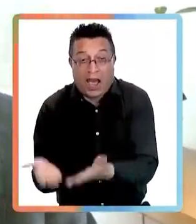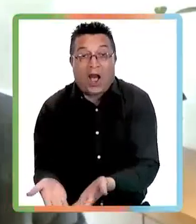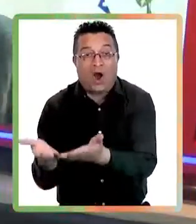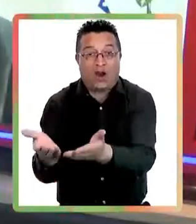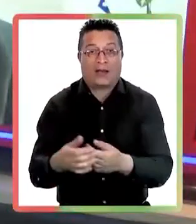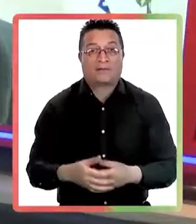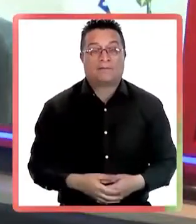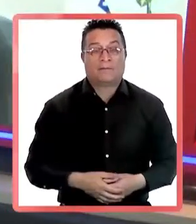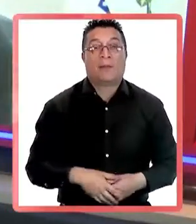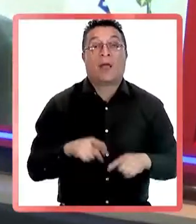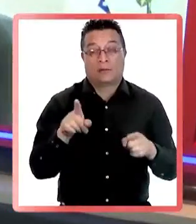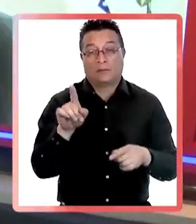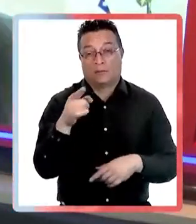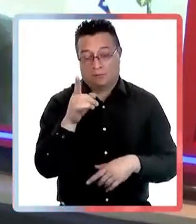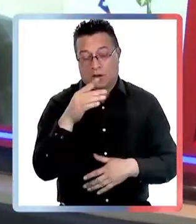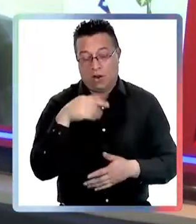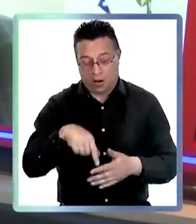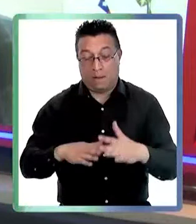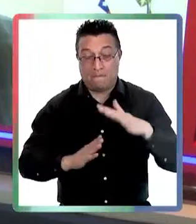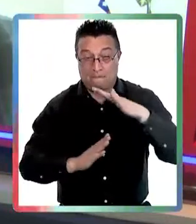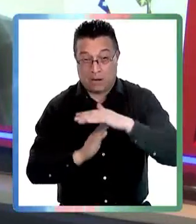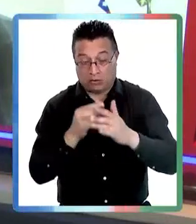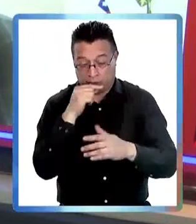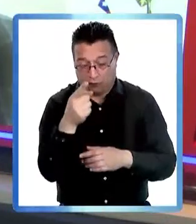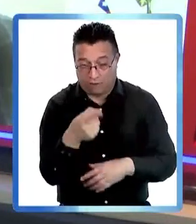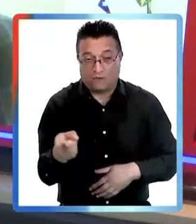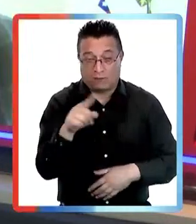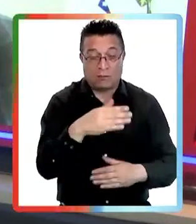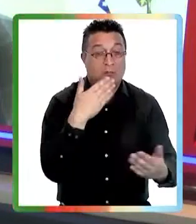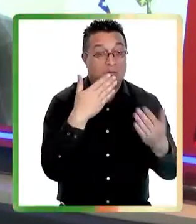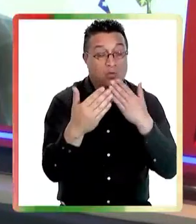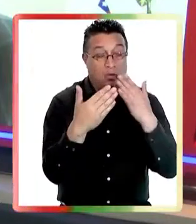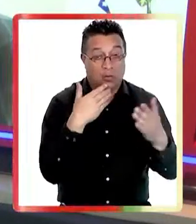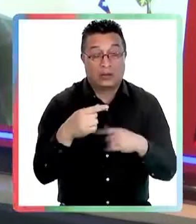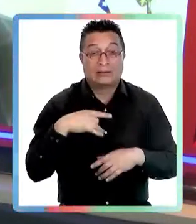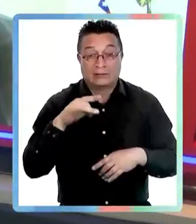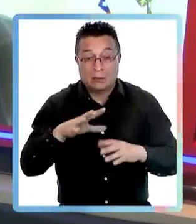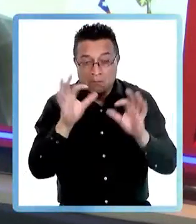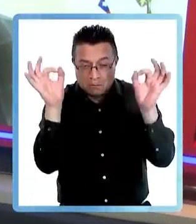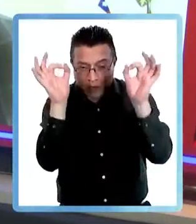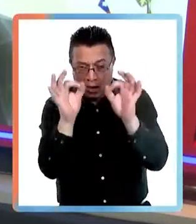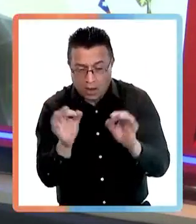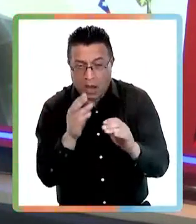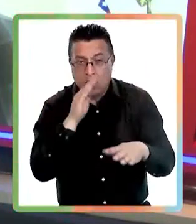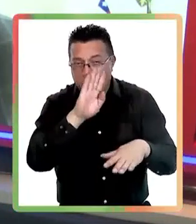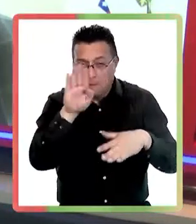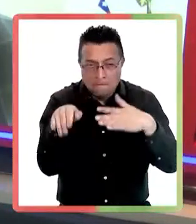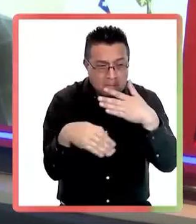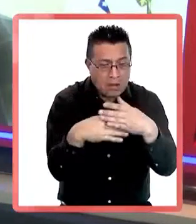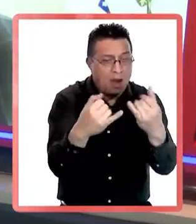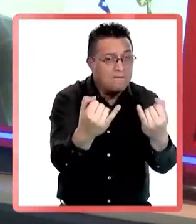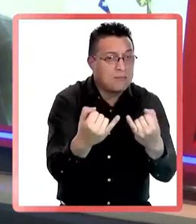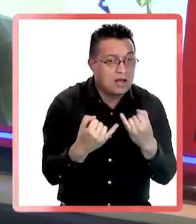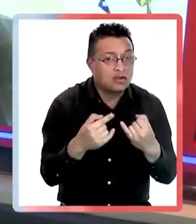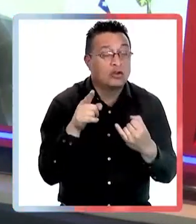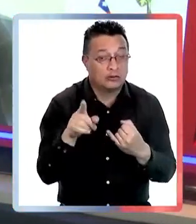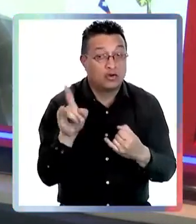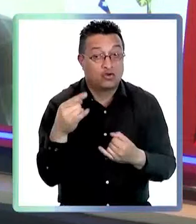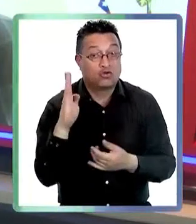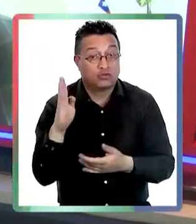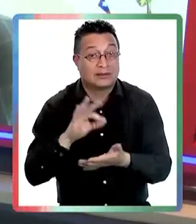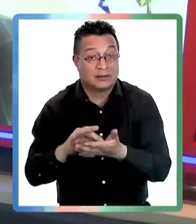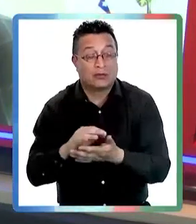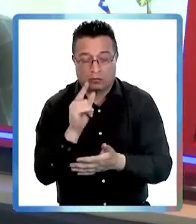actual. Subsecretario, vamos a hacer una pausa, regresamos de inmediato con esta conversación. Si usted quiere saber más detalles para complementar esta información que nos entrega